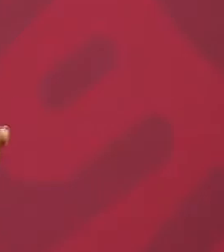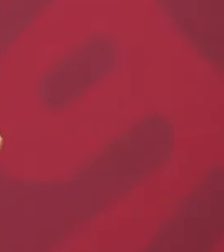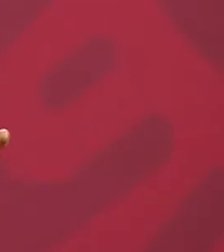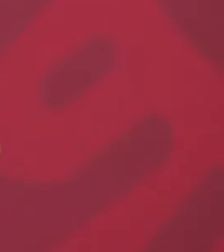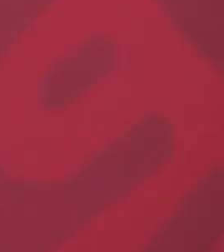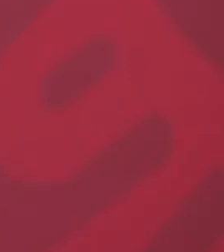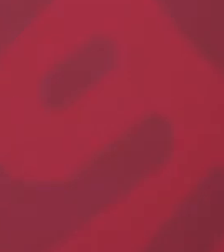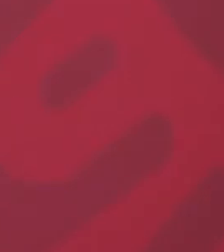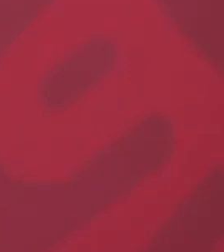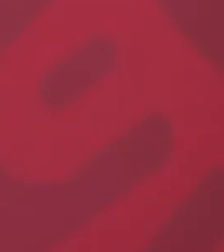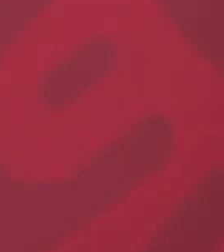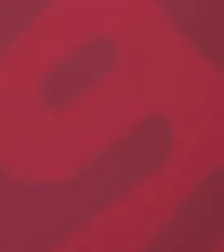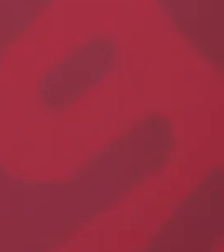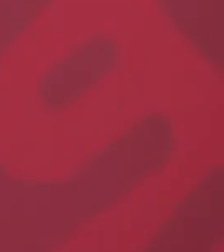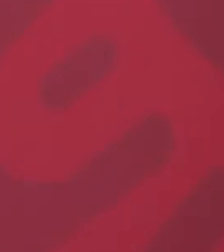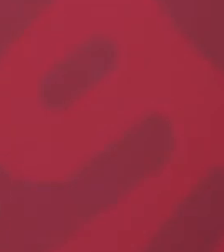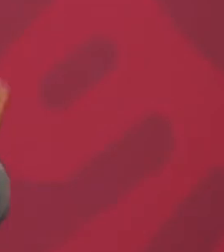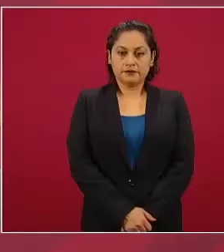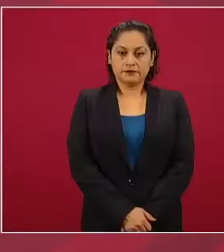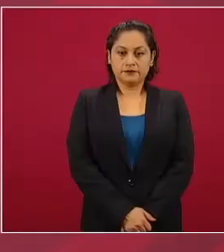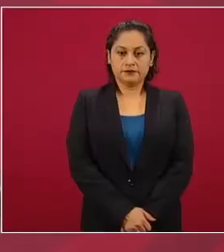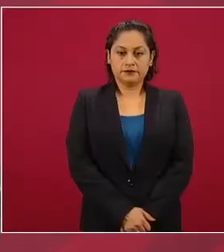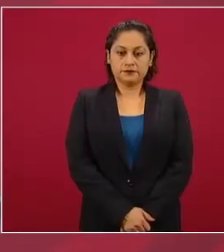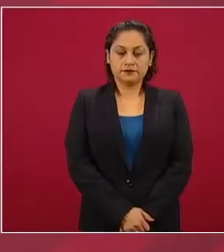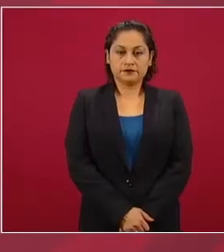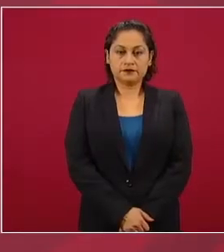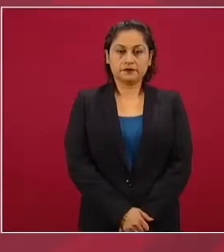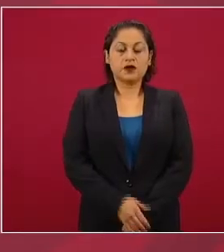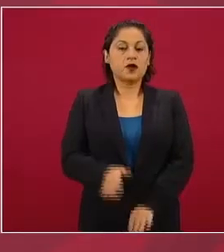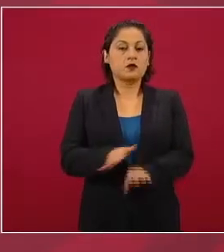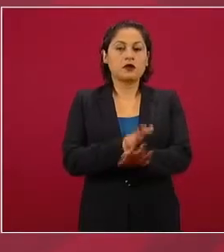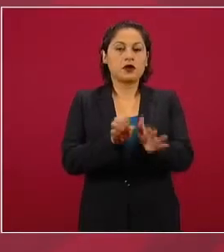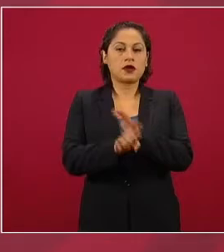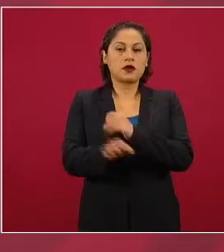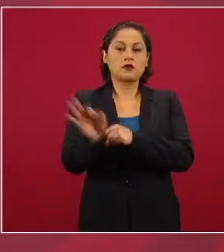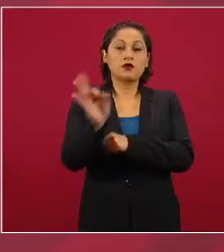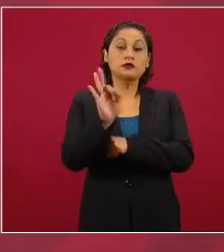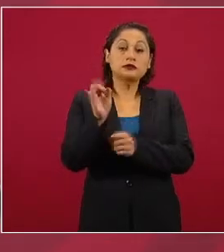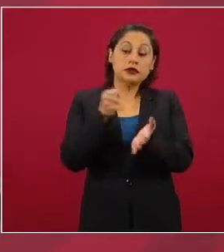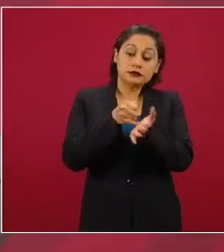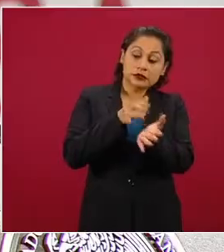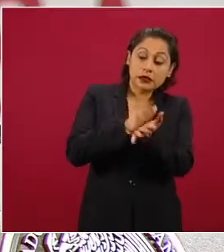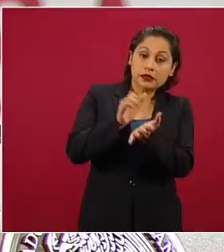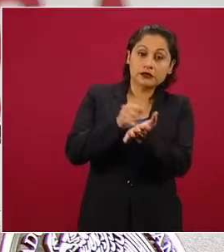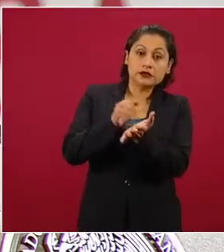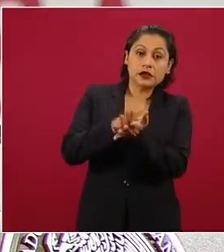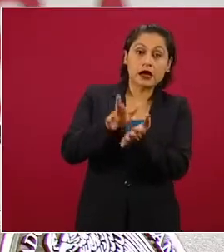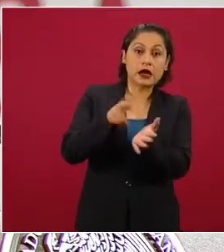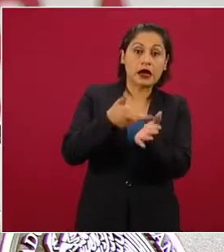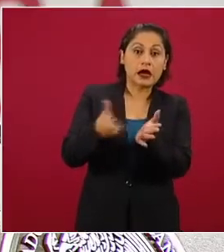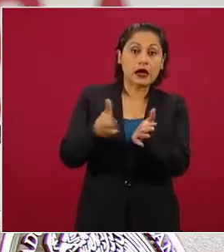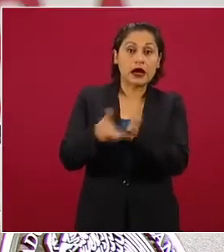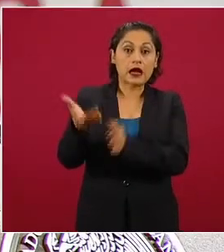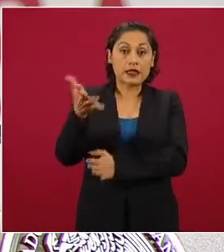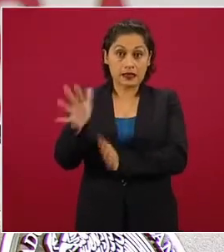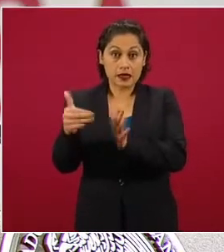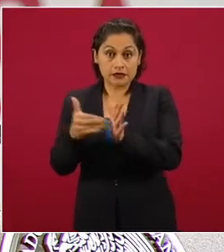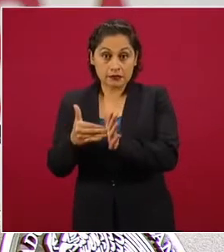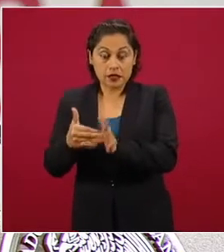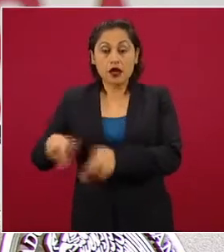si editaban 10,000 revistas, el gobierno les compraba